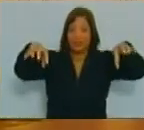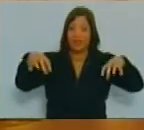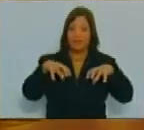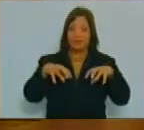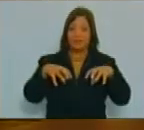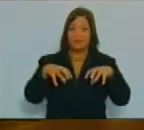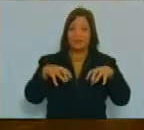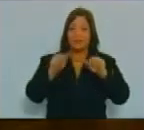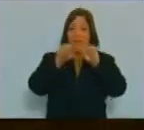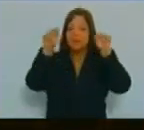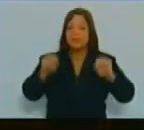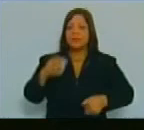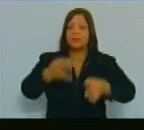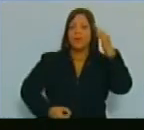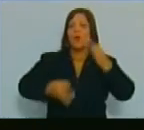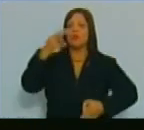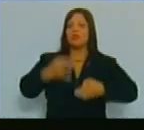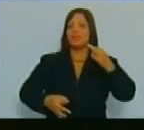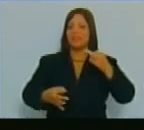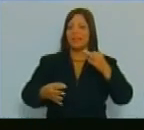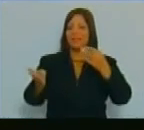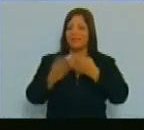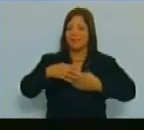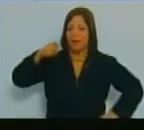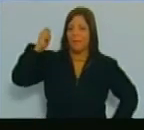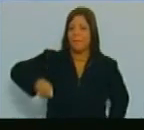el sistema de justicia penal